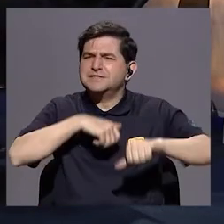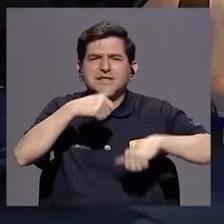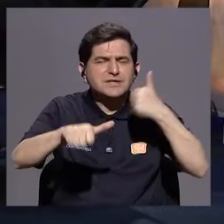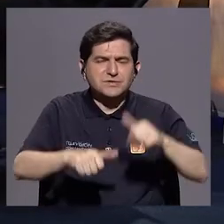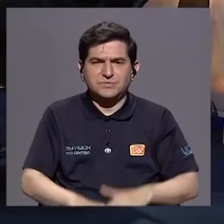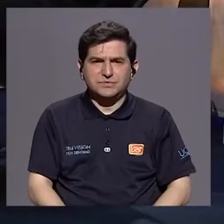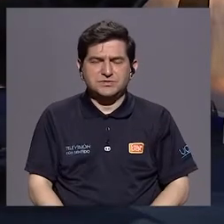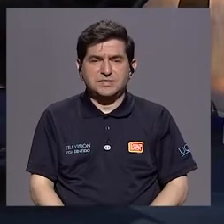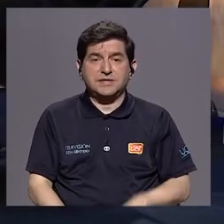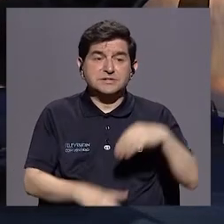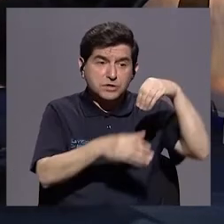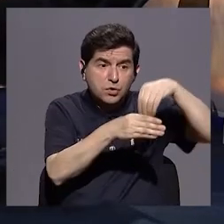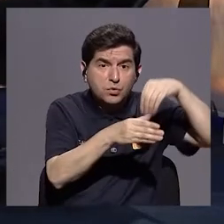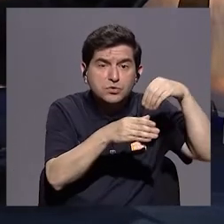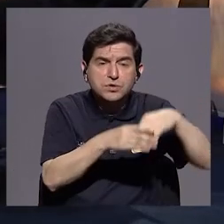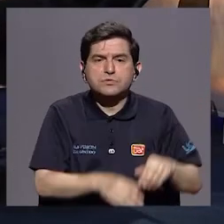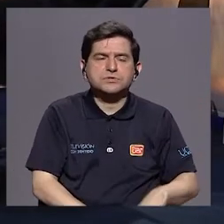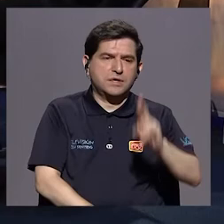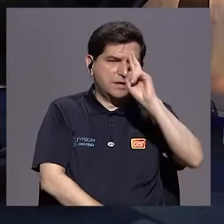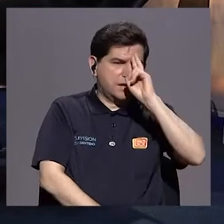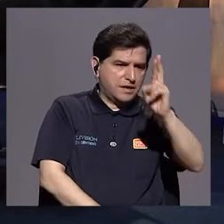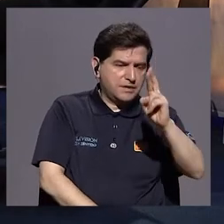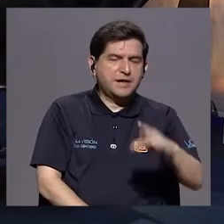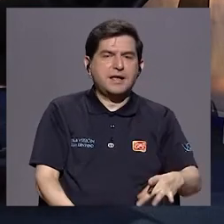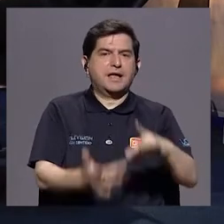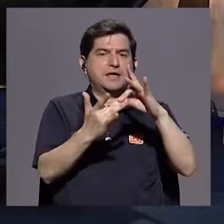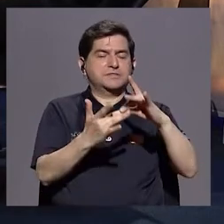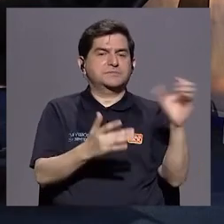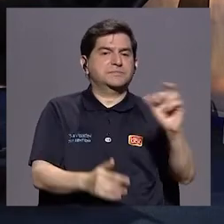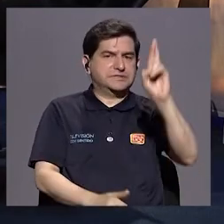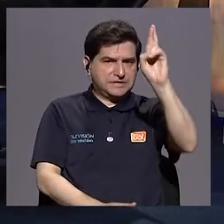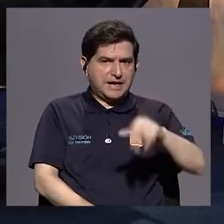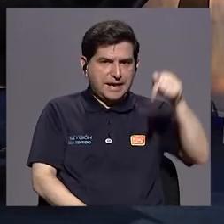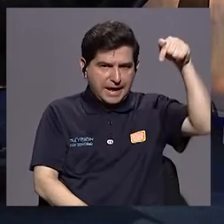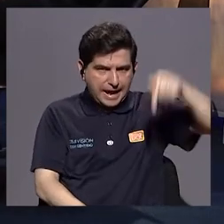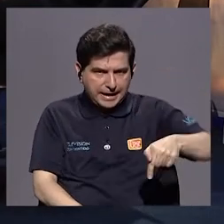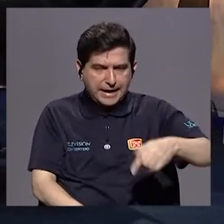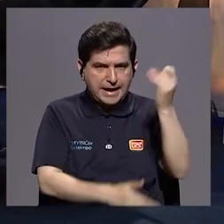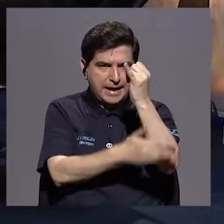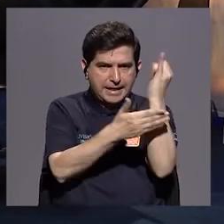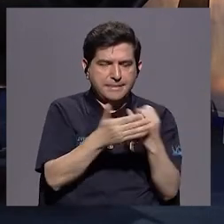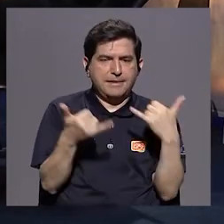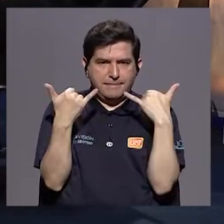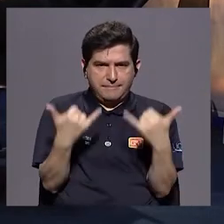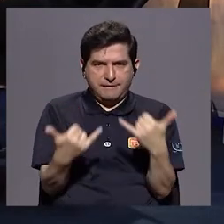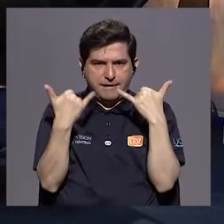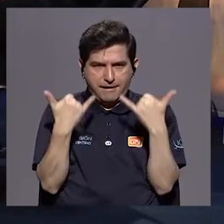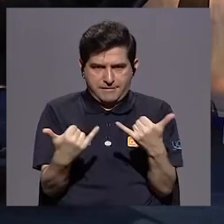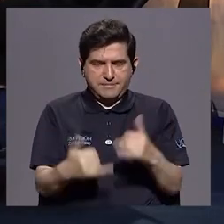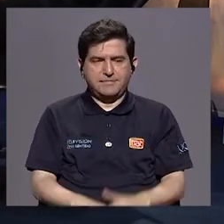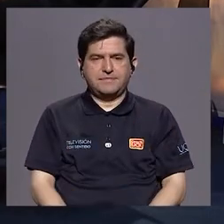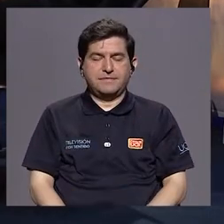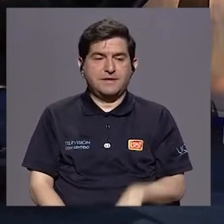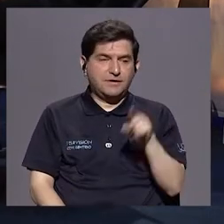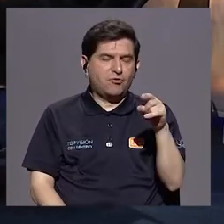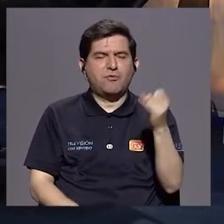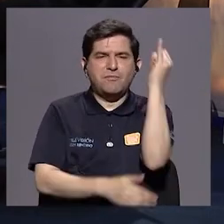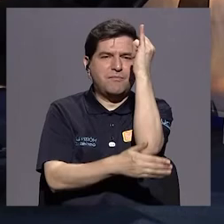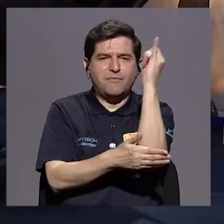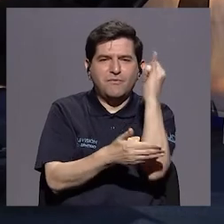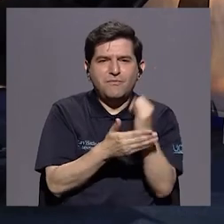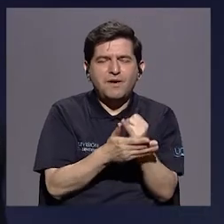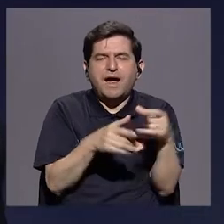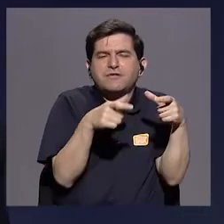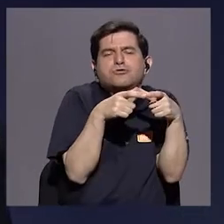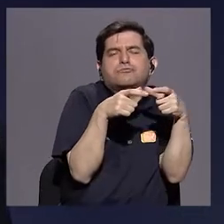se le contribuya a esta preocupación en especial aquí en costa rica del arte contemporáneo siendo arte elitista de